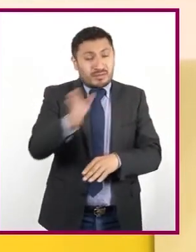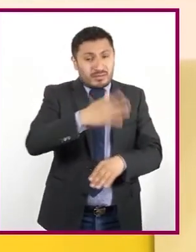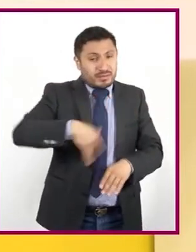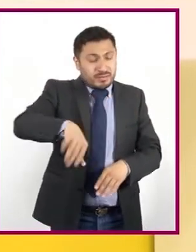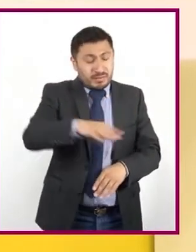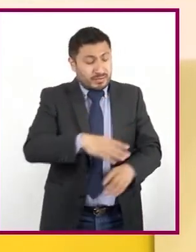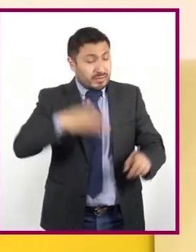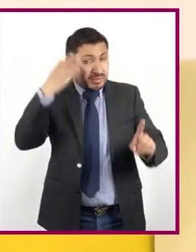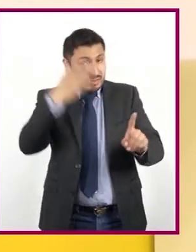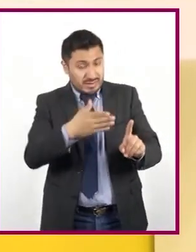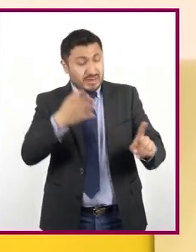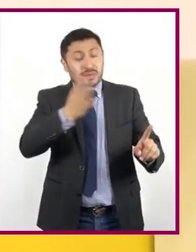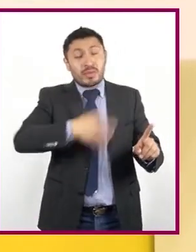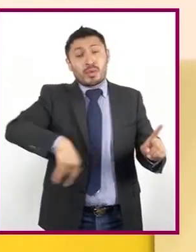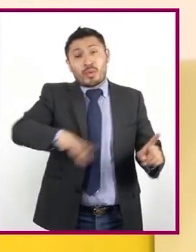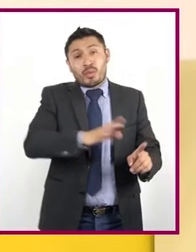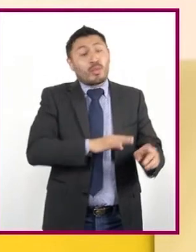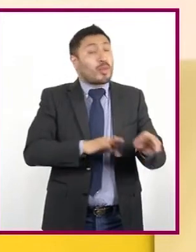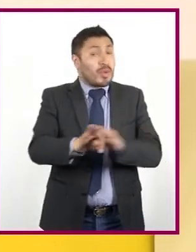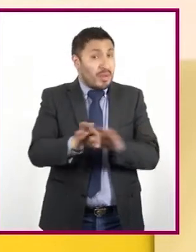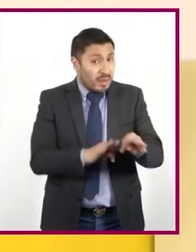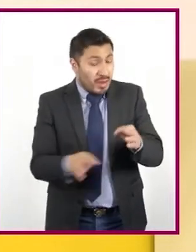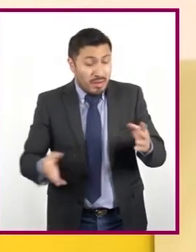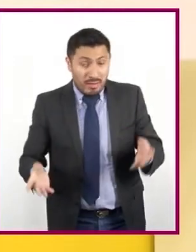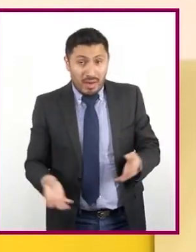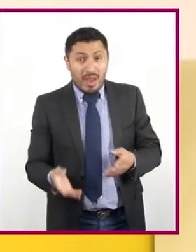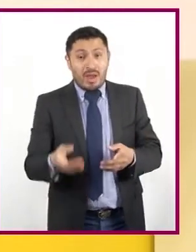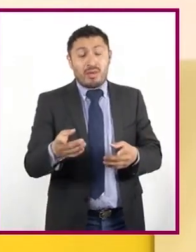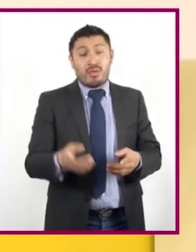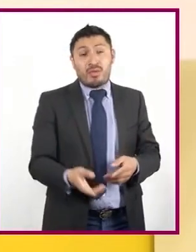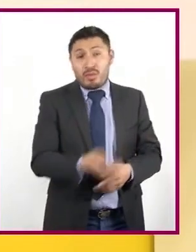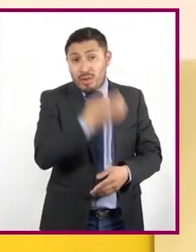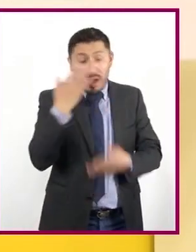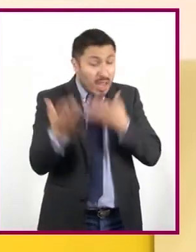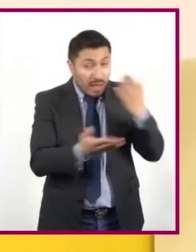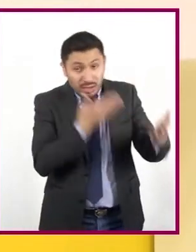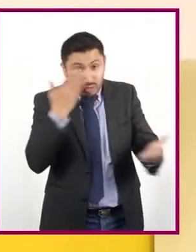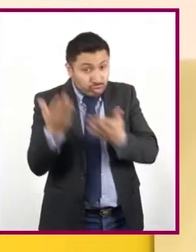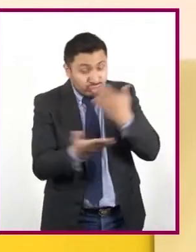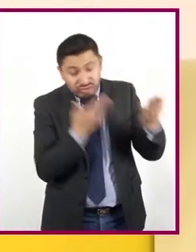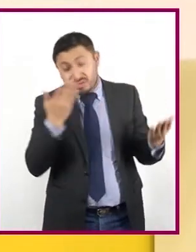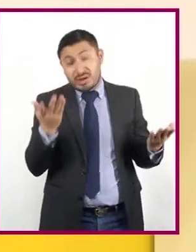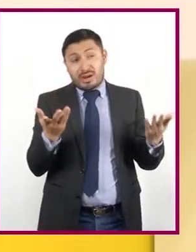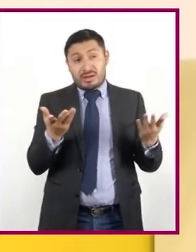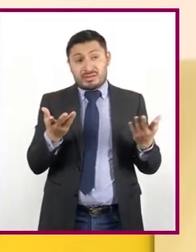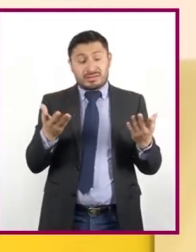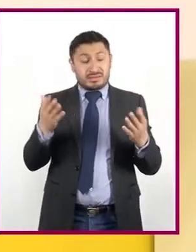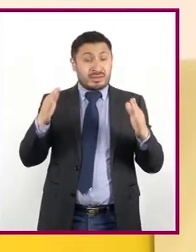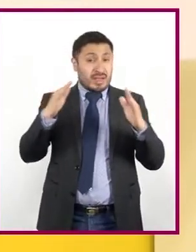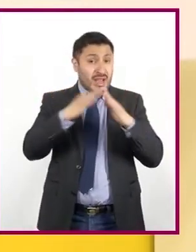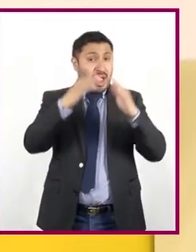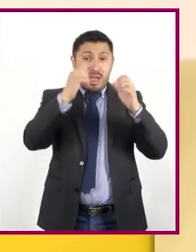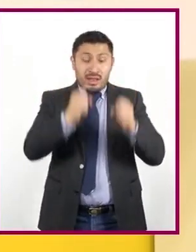fuentes de empleo, desarrollo académico, búsqueda de un entorno seguro,